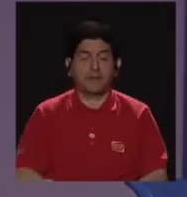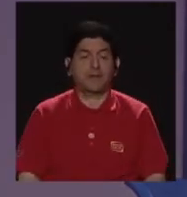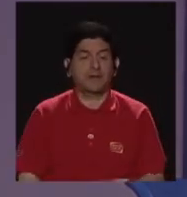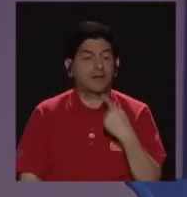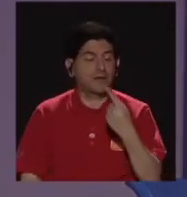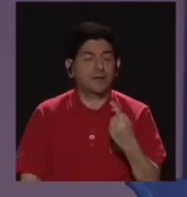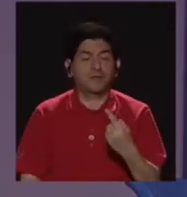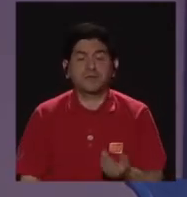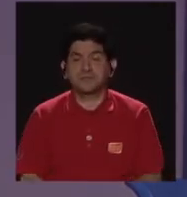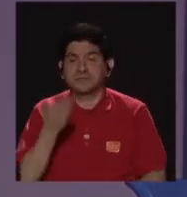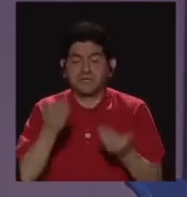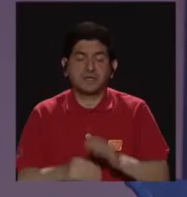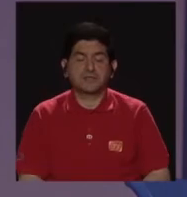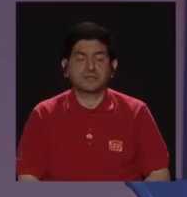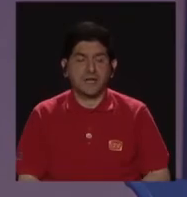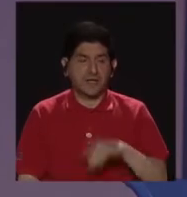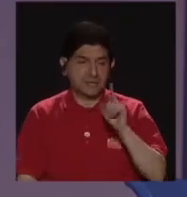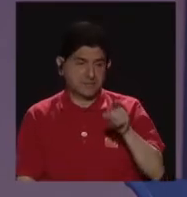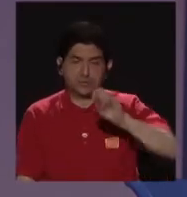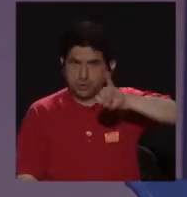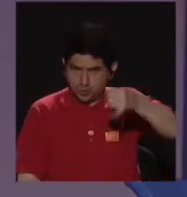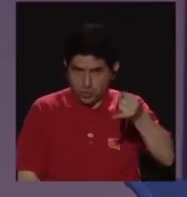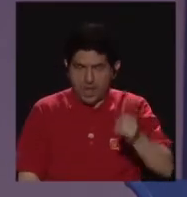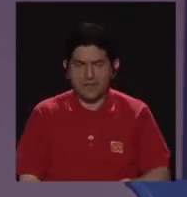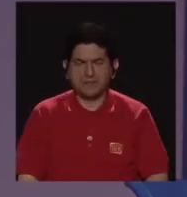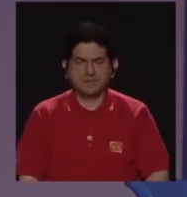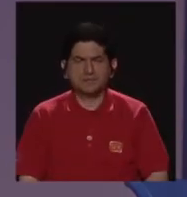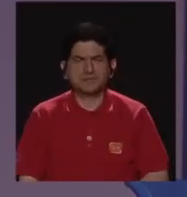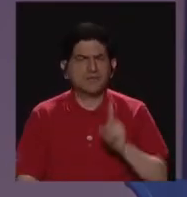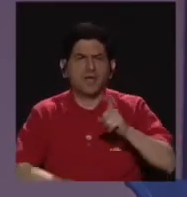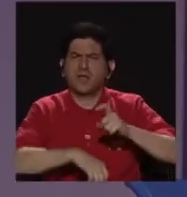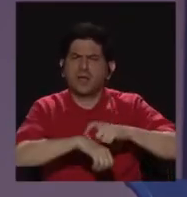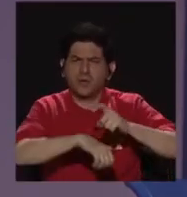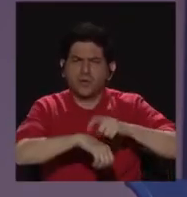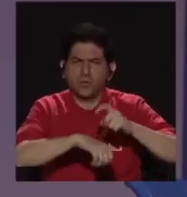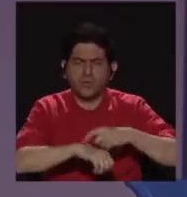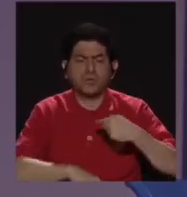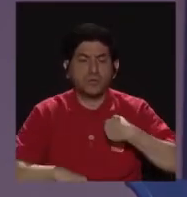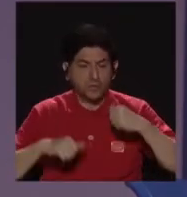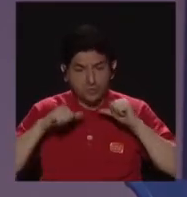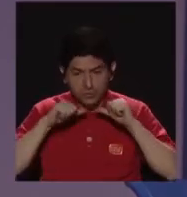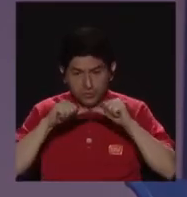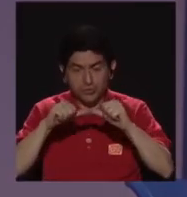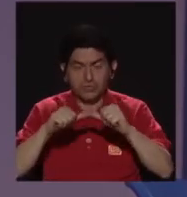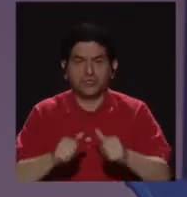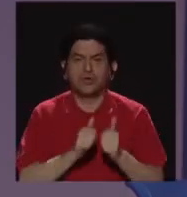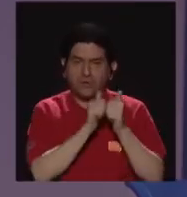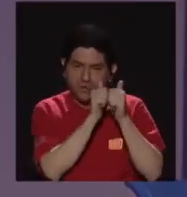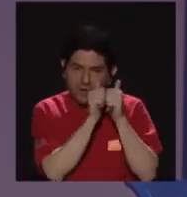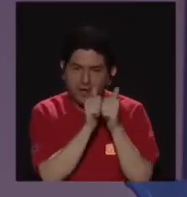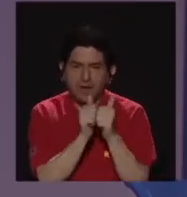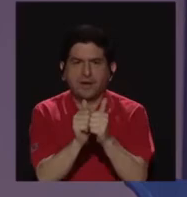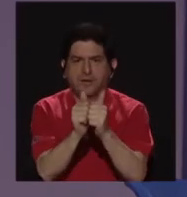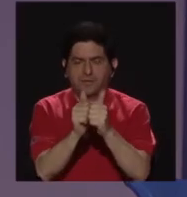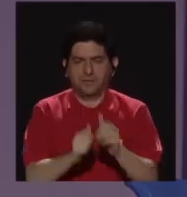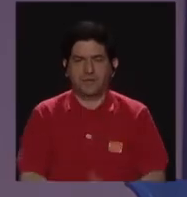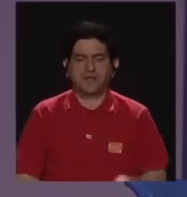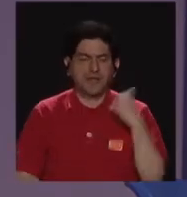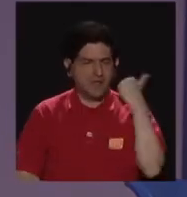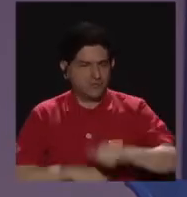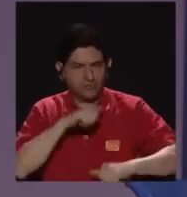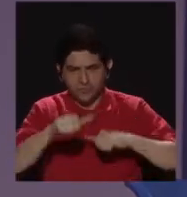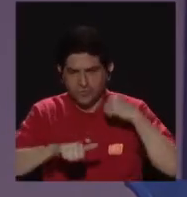decía riley sí de hecho de algún momento y sigo digamos acompañando la lucha